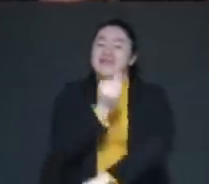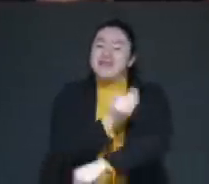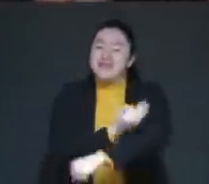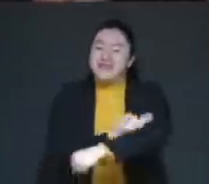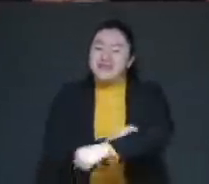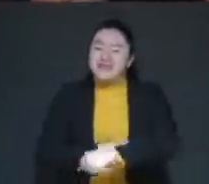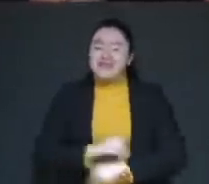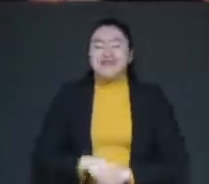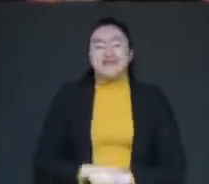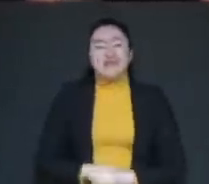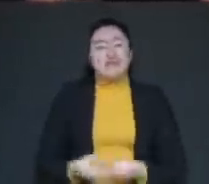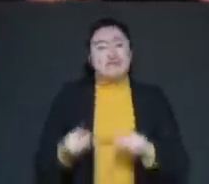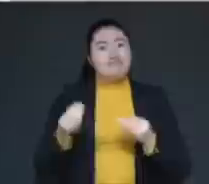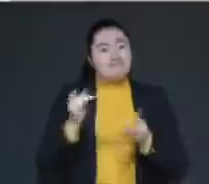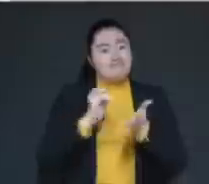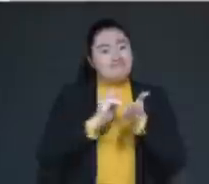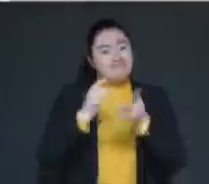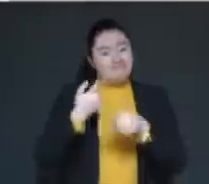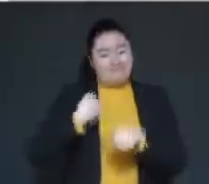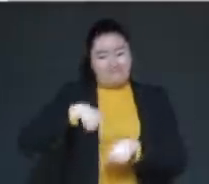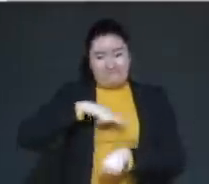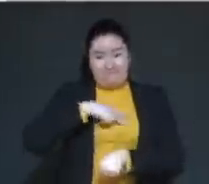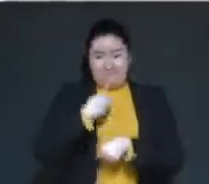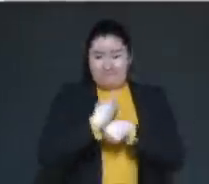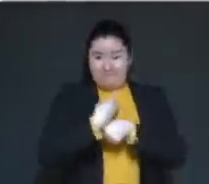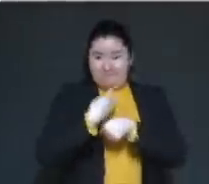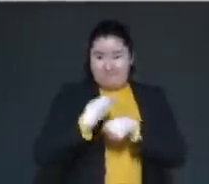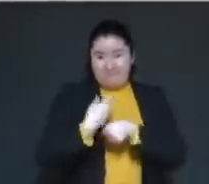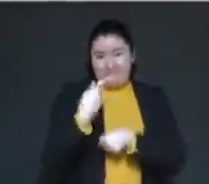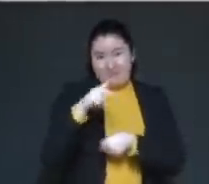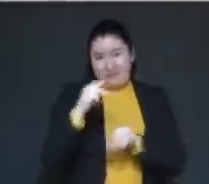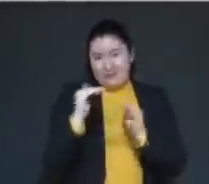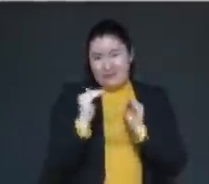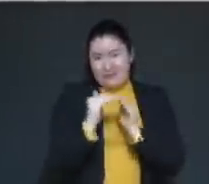Muchas gracias por invitarnos a su casa.